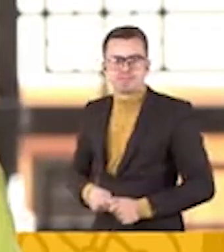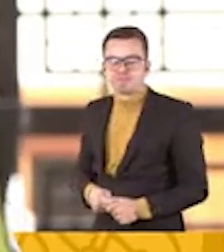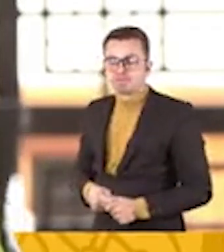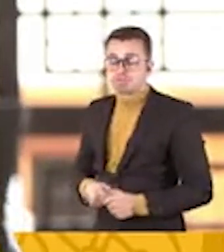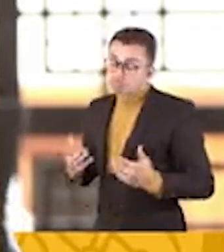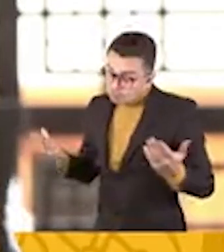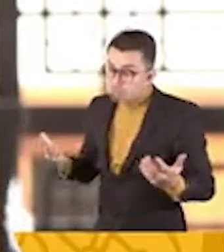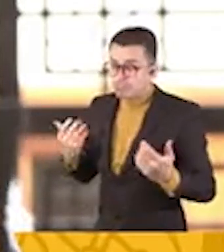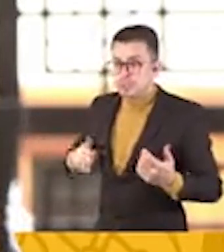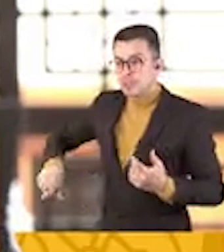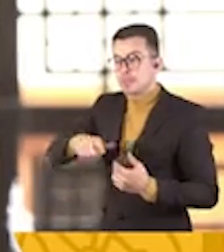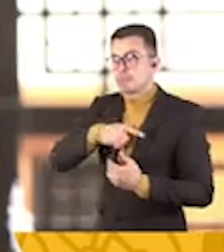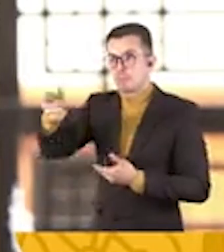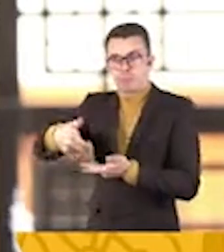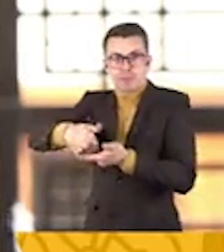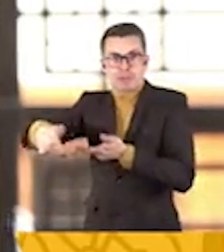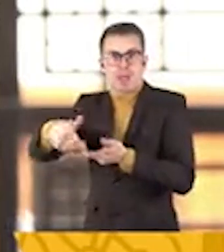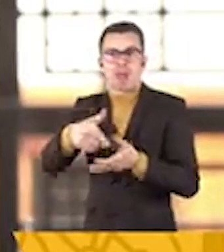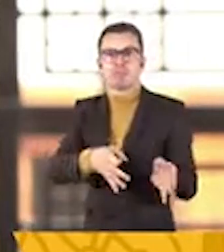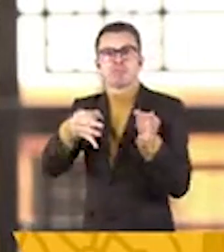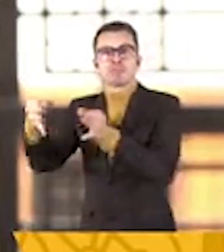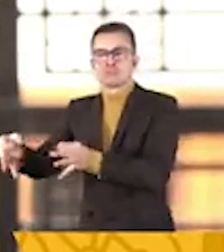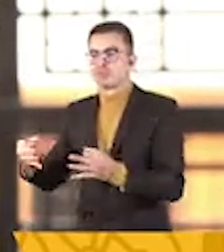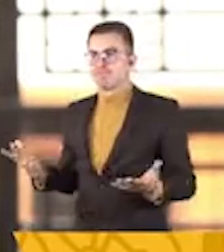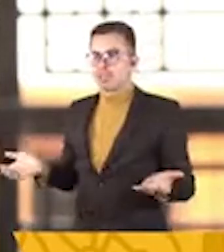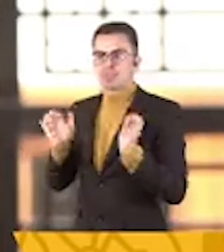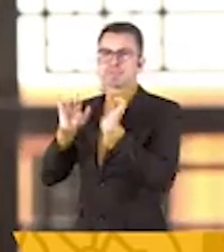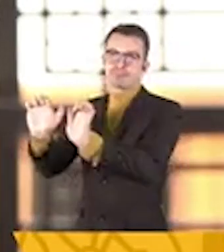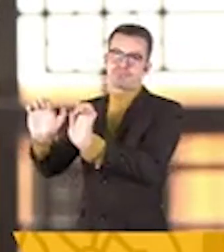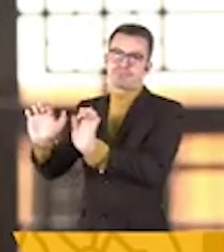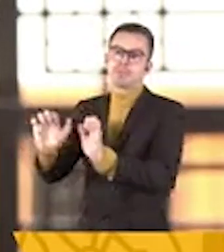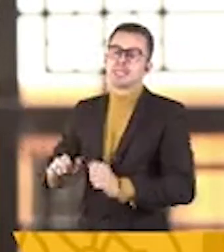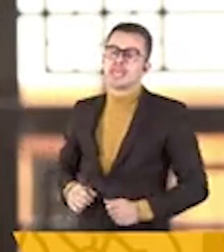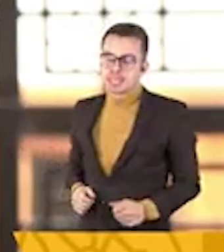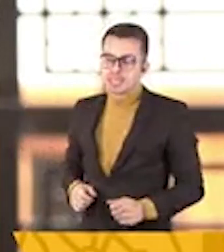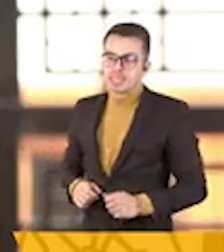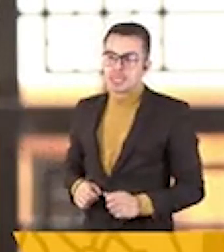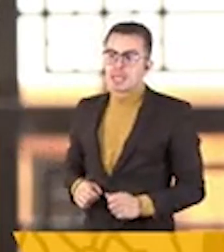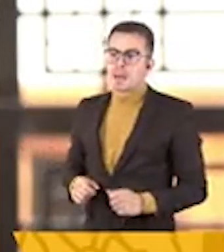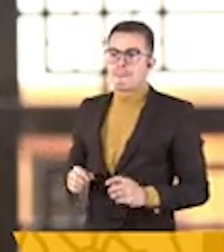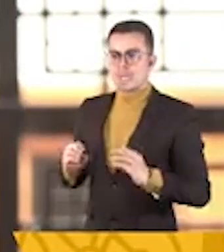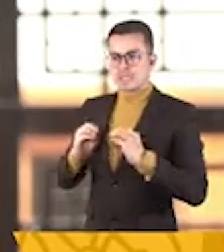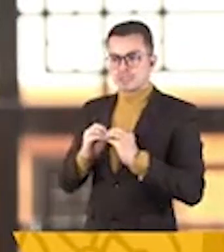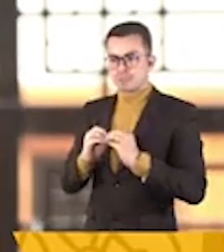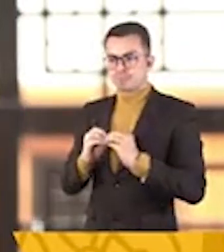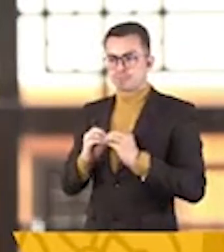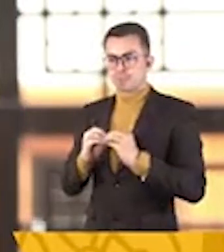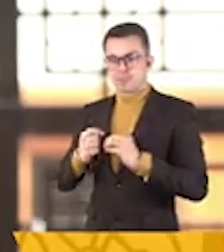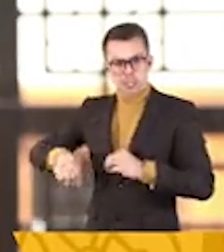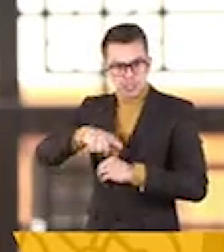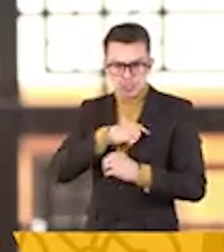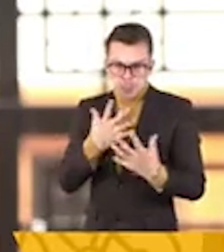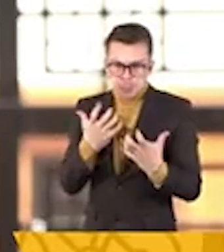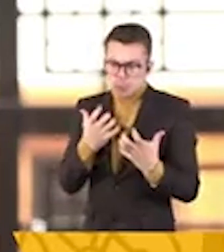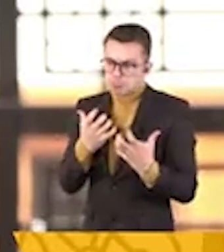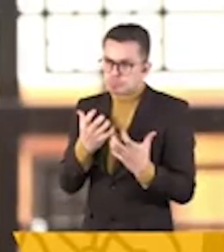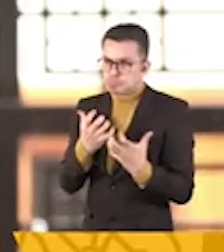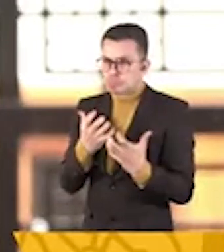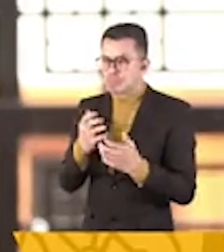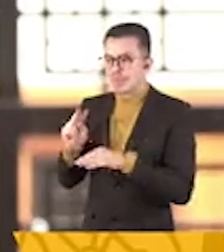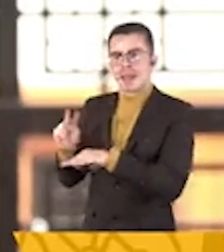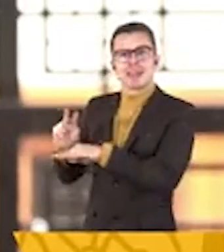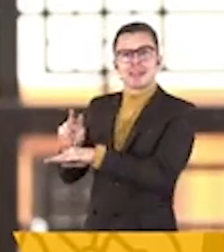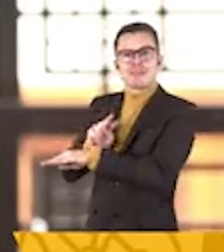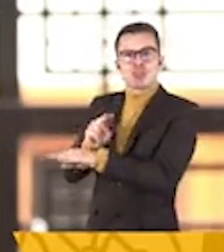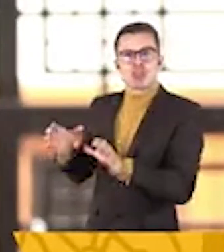hemos rechazado esa solicitud de que se aplicara esa figura y hemos acogido la propuesta de la